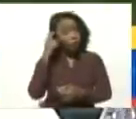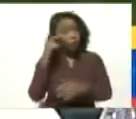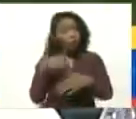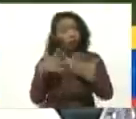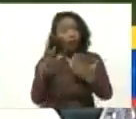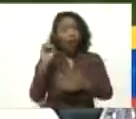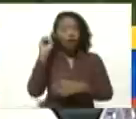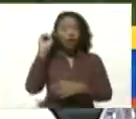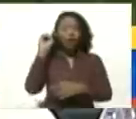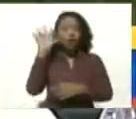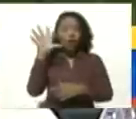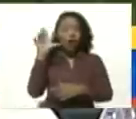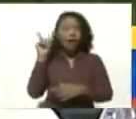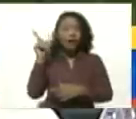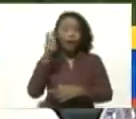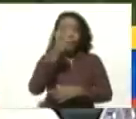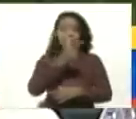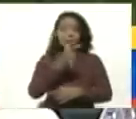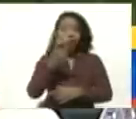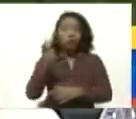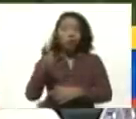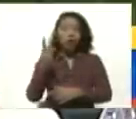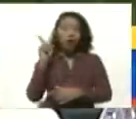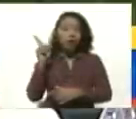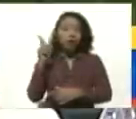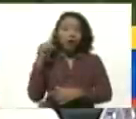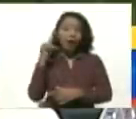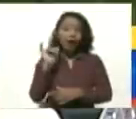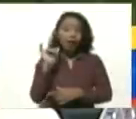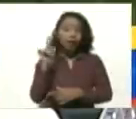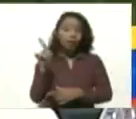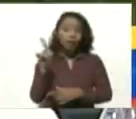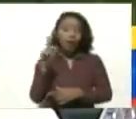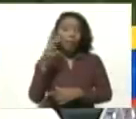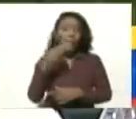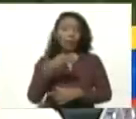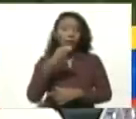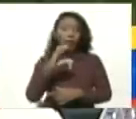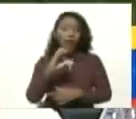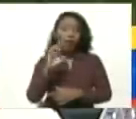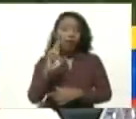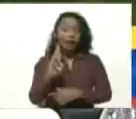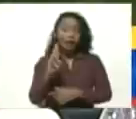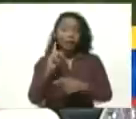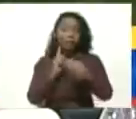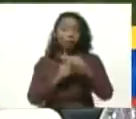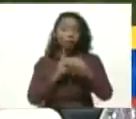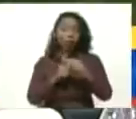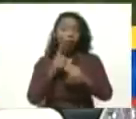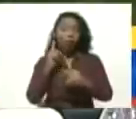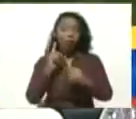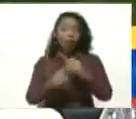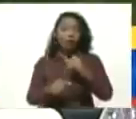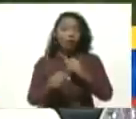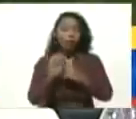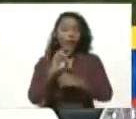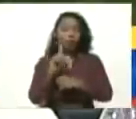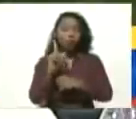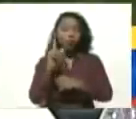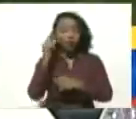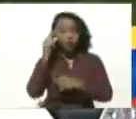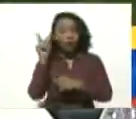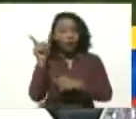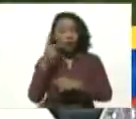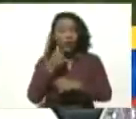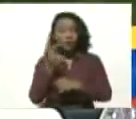luz roja eran aquellas personas que tienen una PCR positiva en los últimos 21 días. Quiere